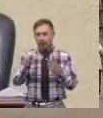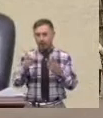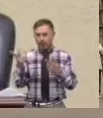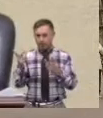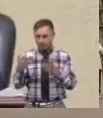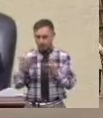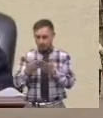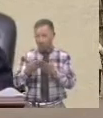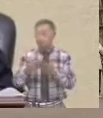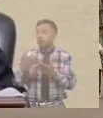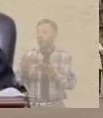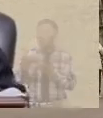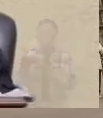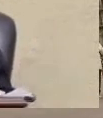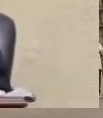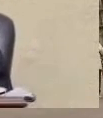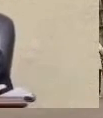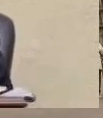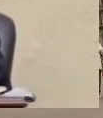Señor secretario,